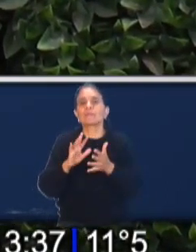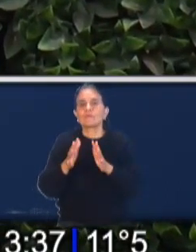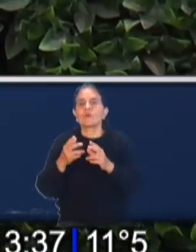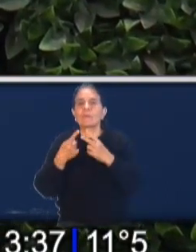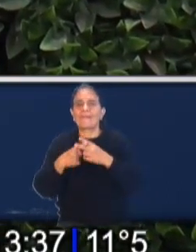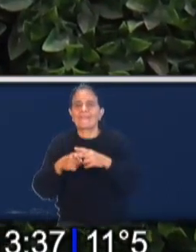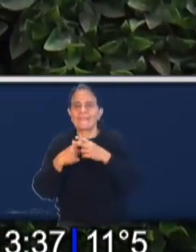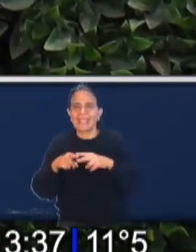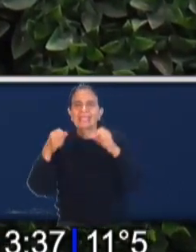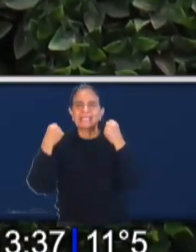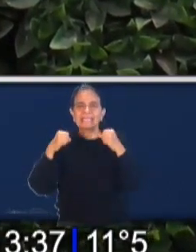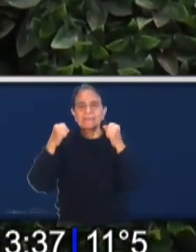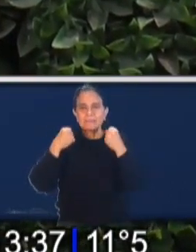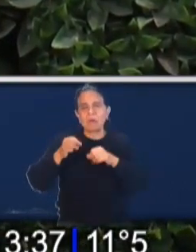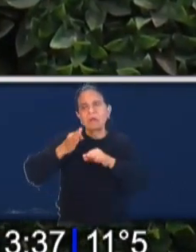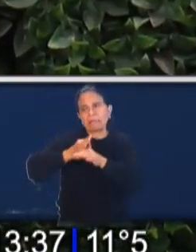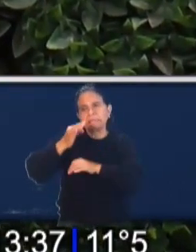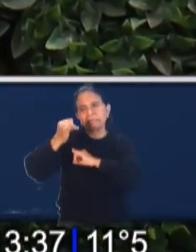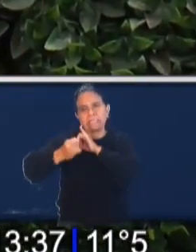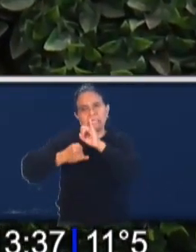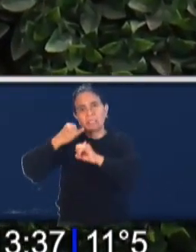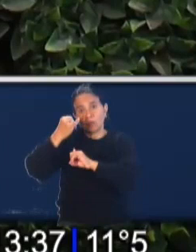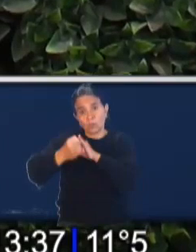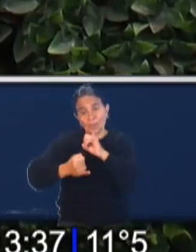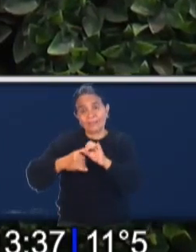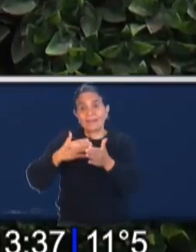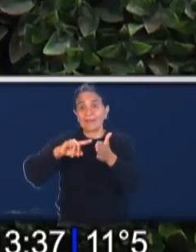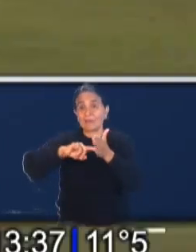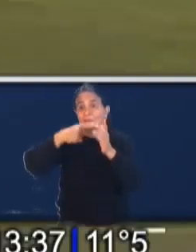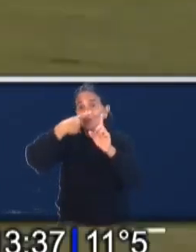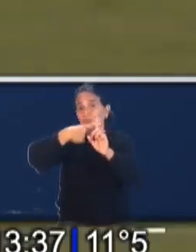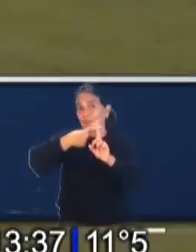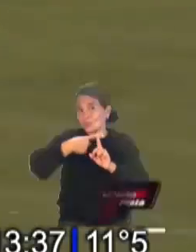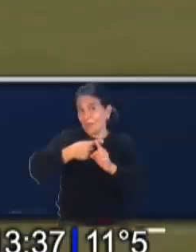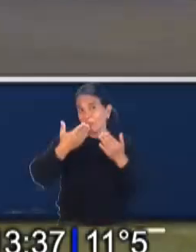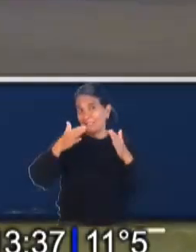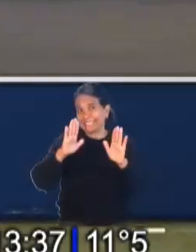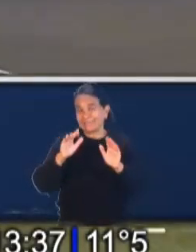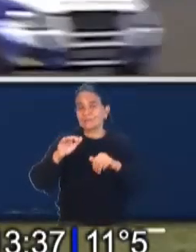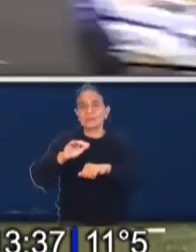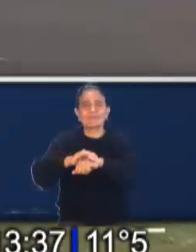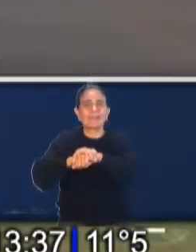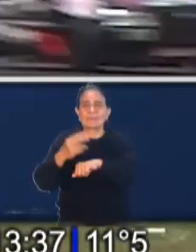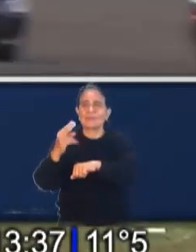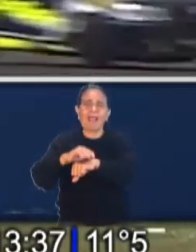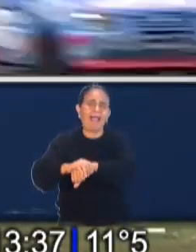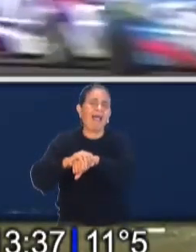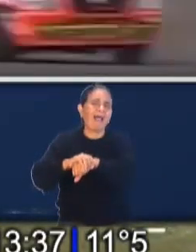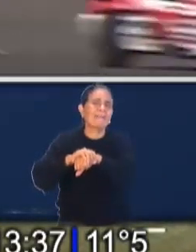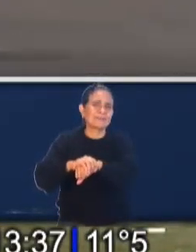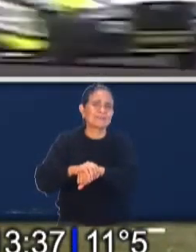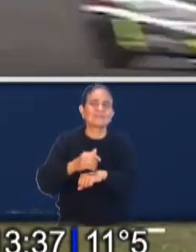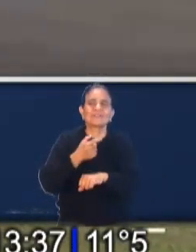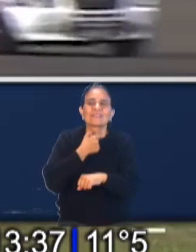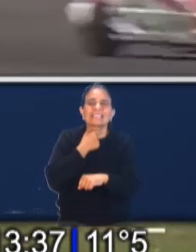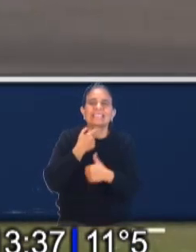técnica. Y bueno, ojalá que pueda sumar desde ese lado con la radio. Soy muy amigo de ellos y quería aportar, ayudar, a ver si les